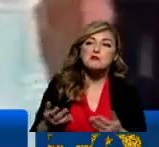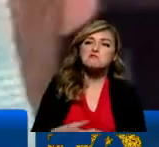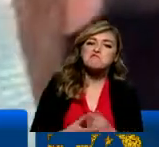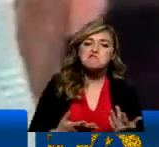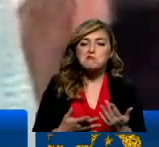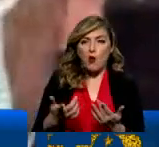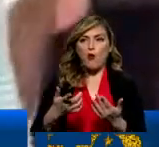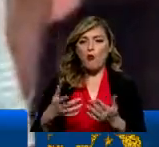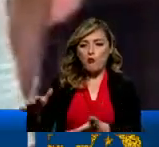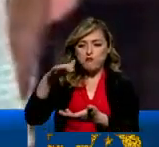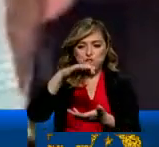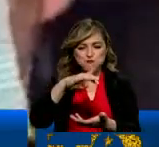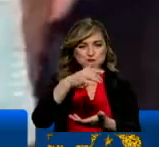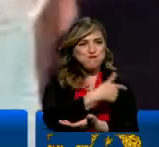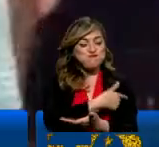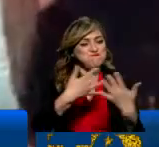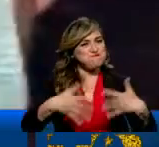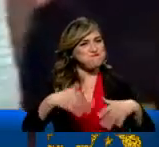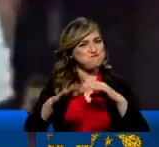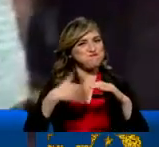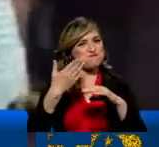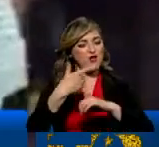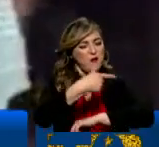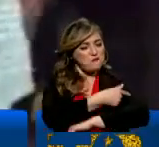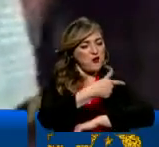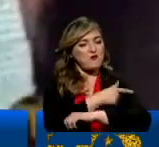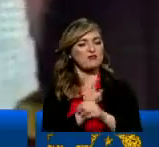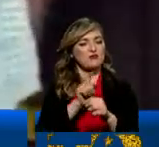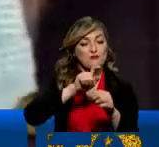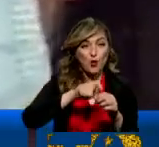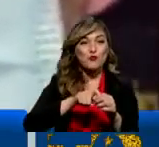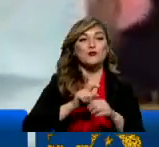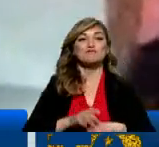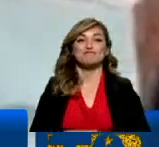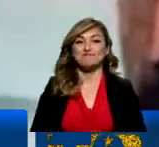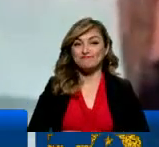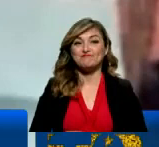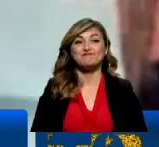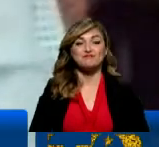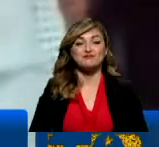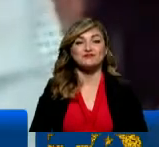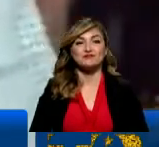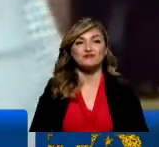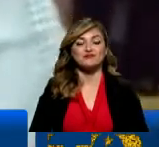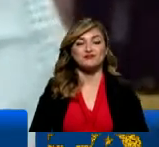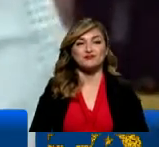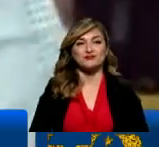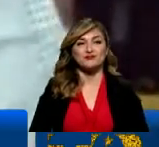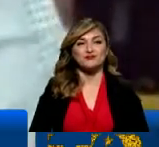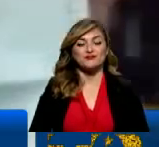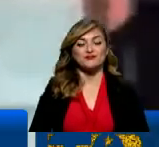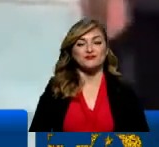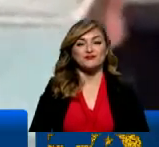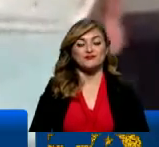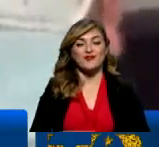aquí. Y de un día para otro nos llegó un correo para registrarnos para recibir la vacuna y llegó aquí